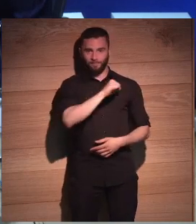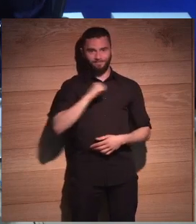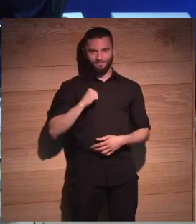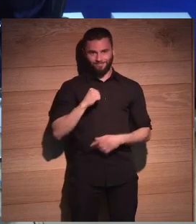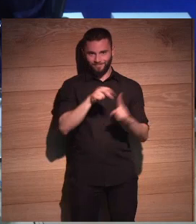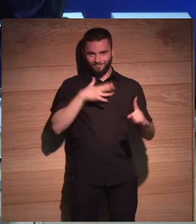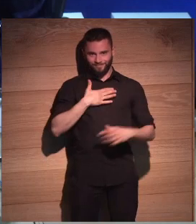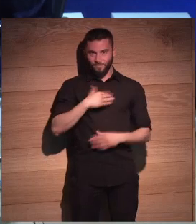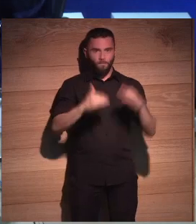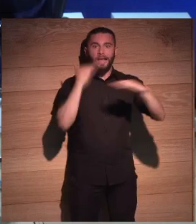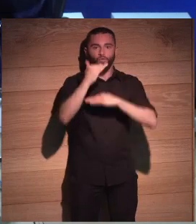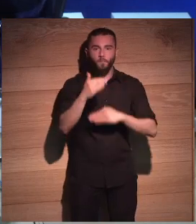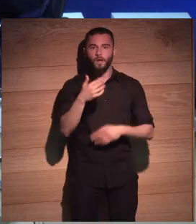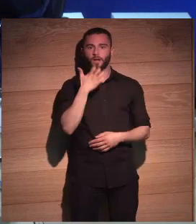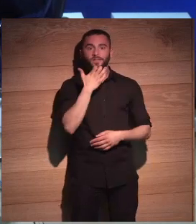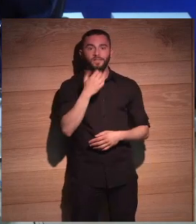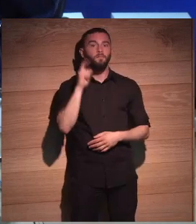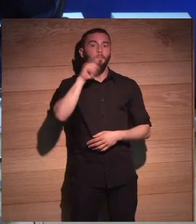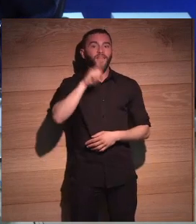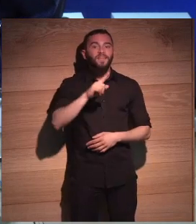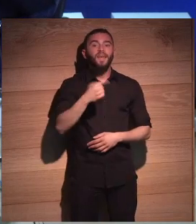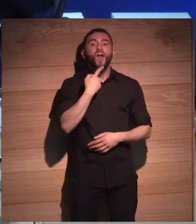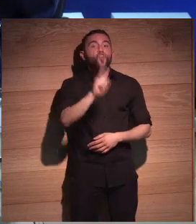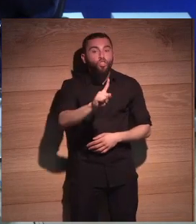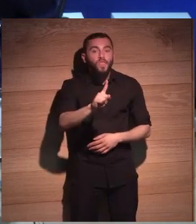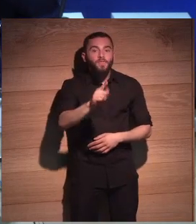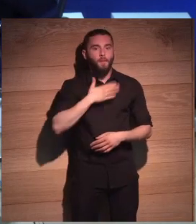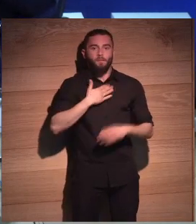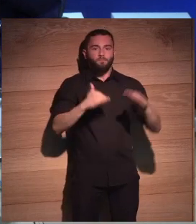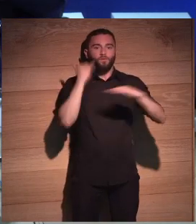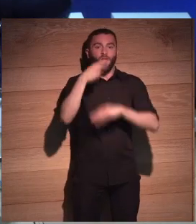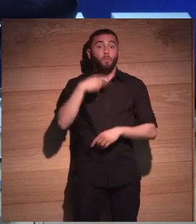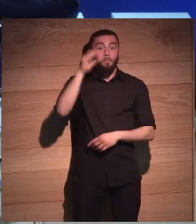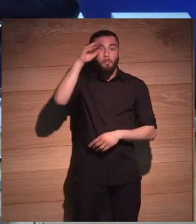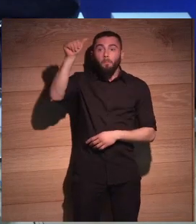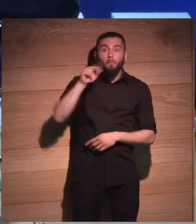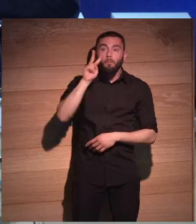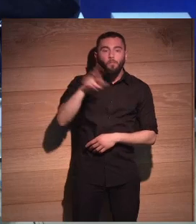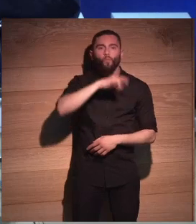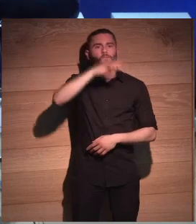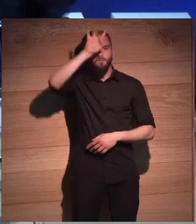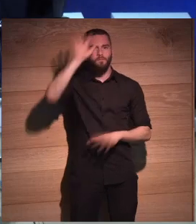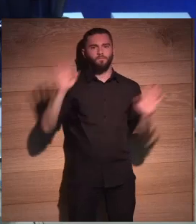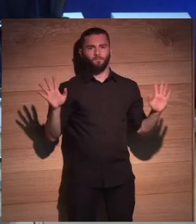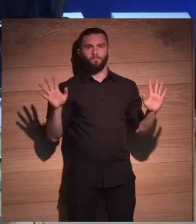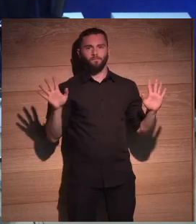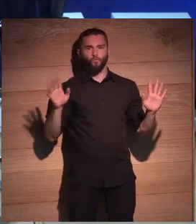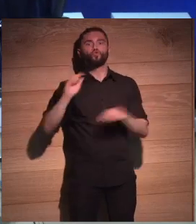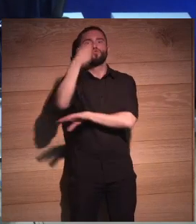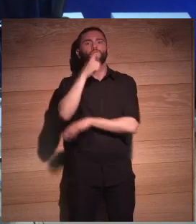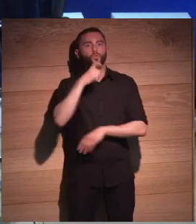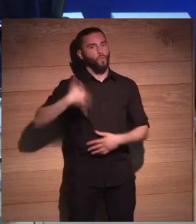personalmente me supera. A mí, si no me dicen que es mentira, yo no lo sé. Yo lo veo y me quedo alucinado, ¿no? de lo que se